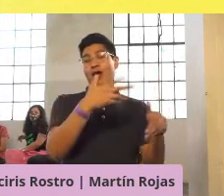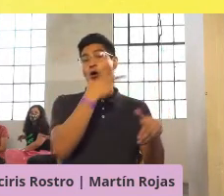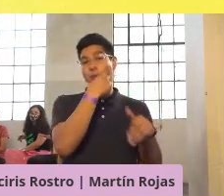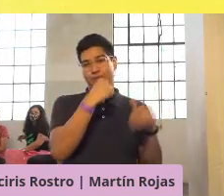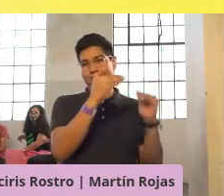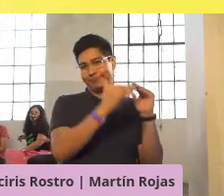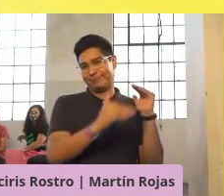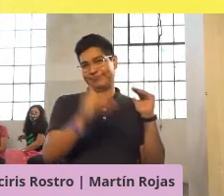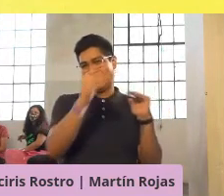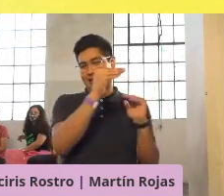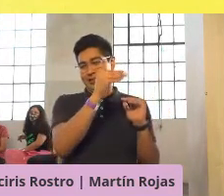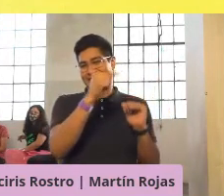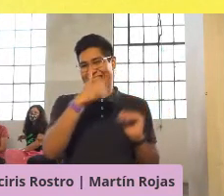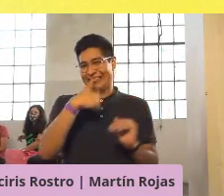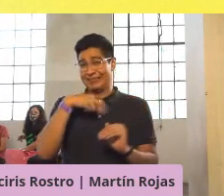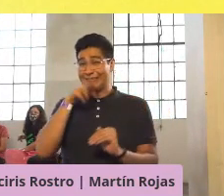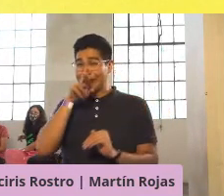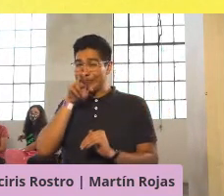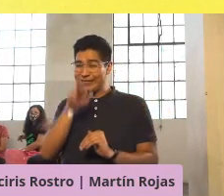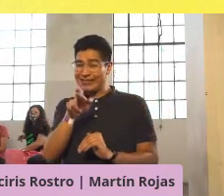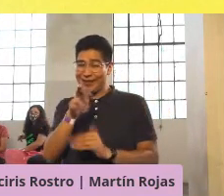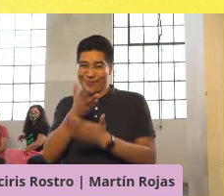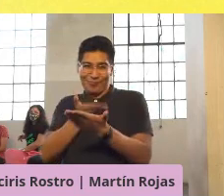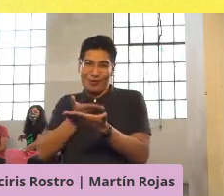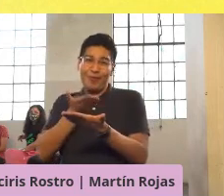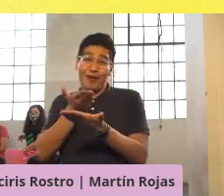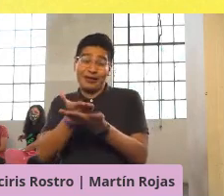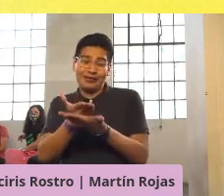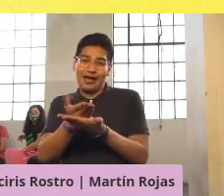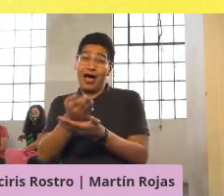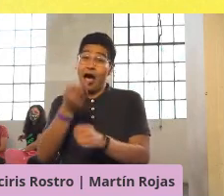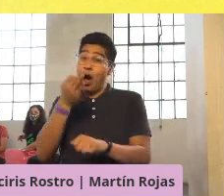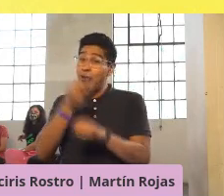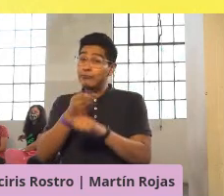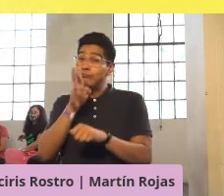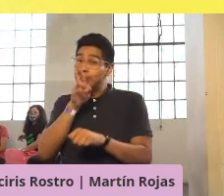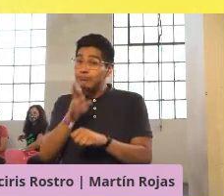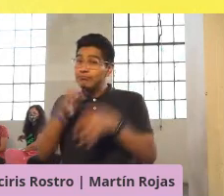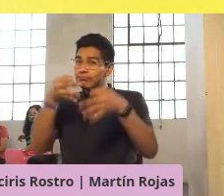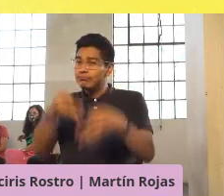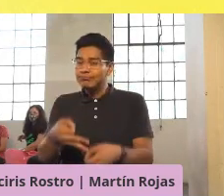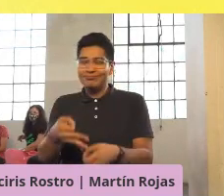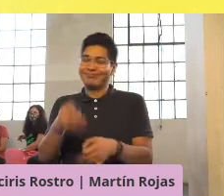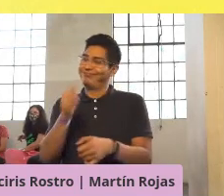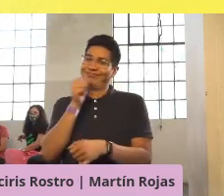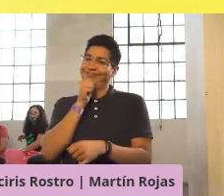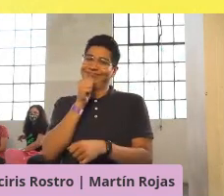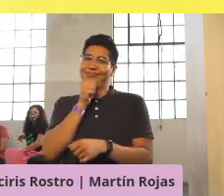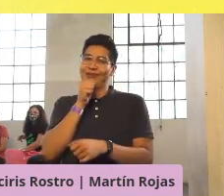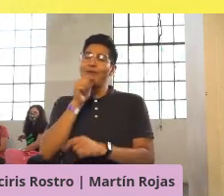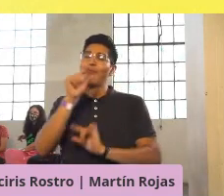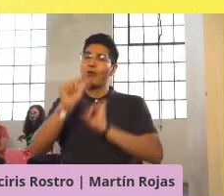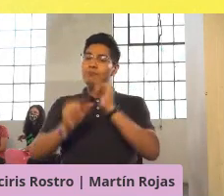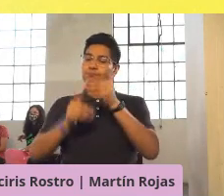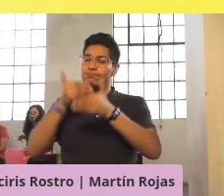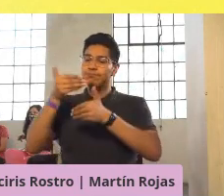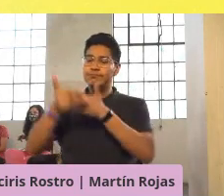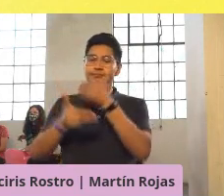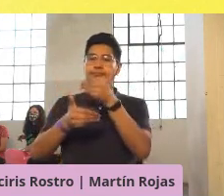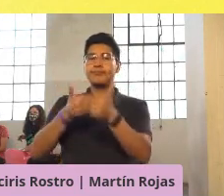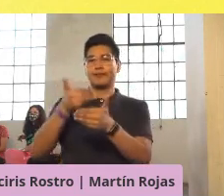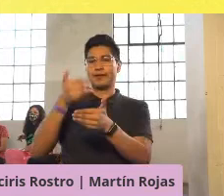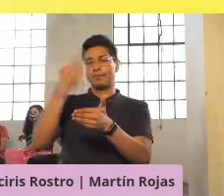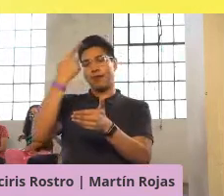no tengo la respuesta, lo estoy resolviendo, nos estamos deconstruyendo, y creo que eso es como lo súper bonito de Fieras Fierras,